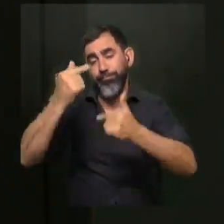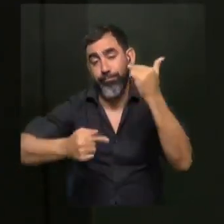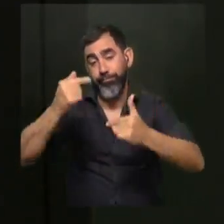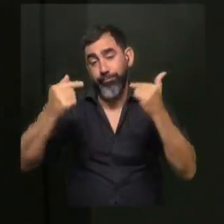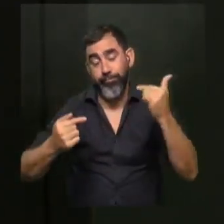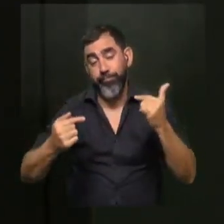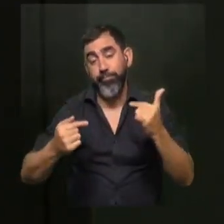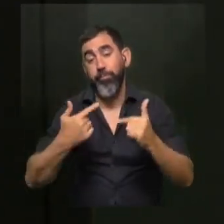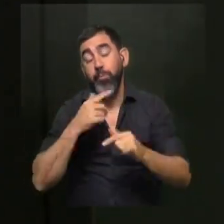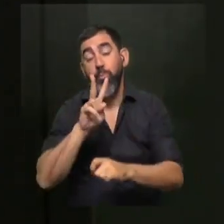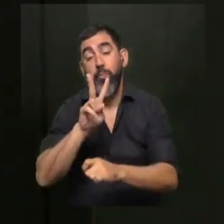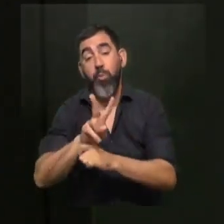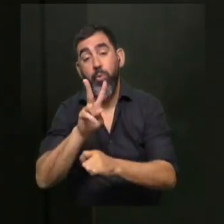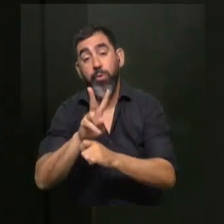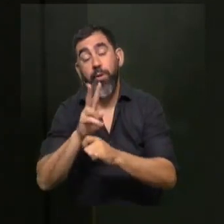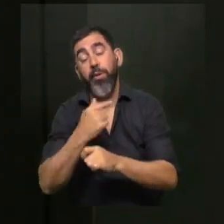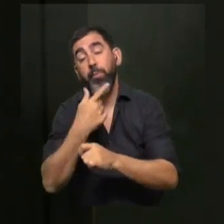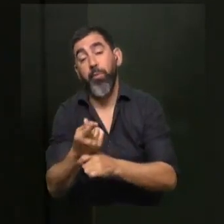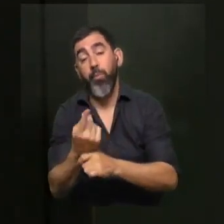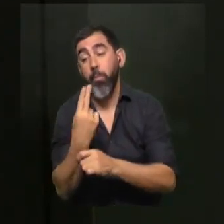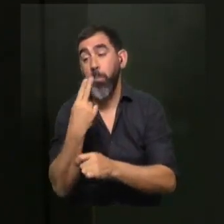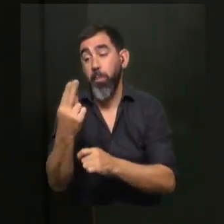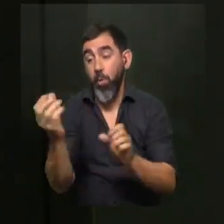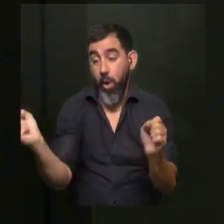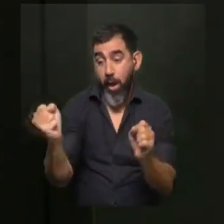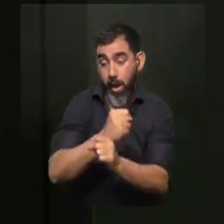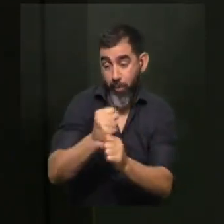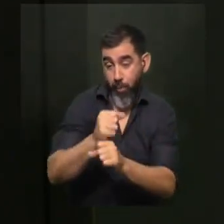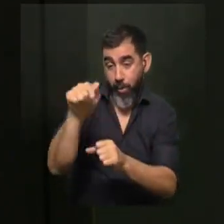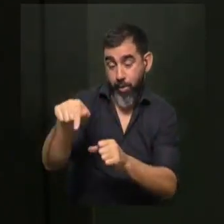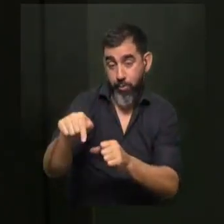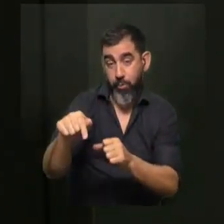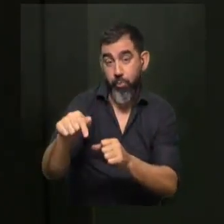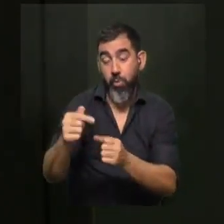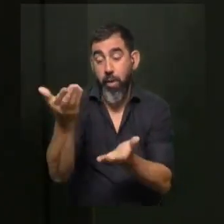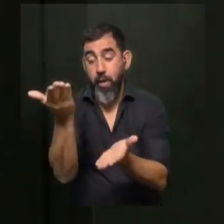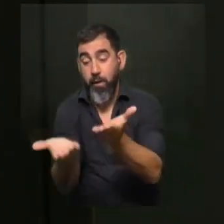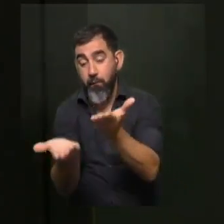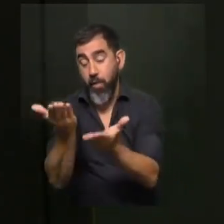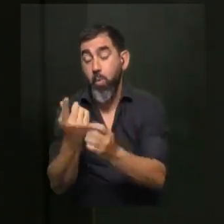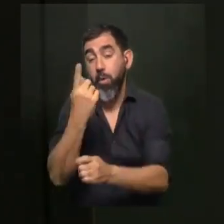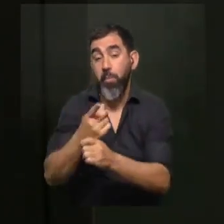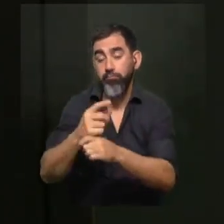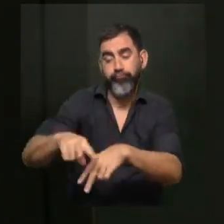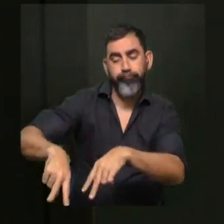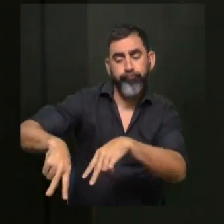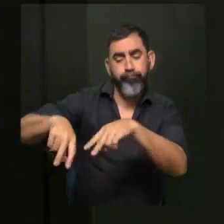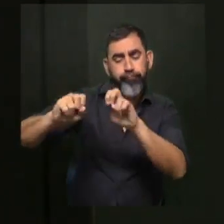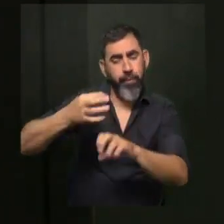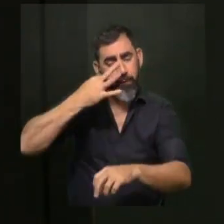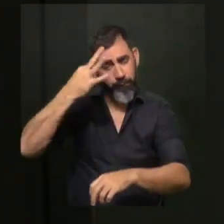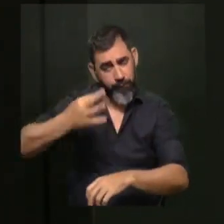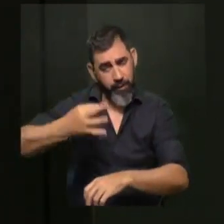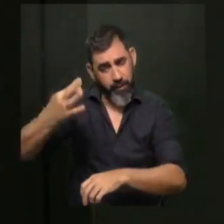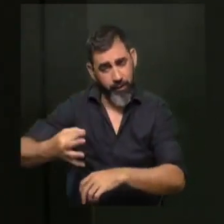ser protegida las patentes, por ejemplo, una vez que se aprueba esa patente, porque es evaluada, además, primero revisan a ver si ese producto que